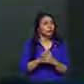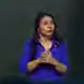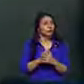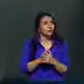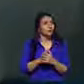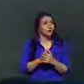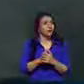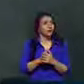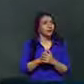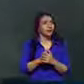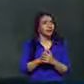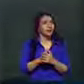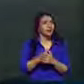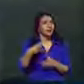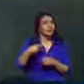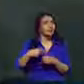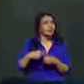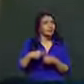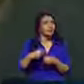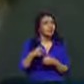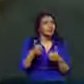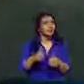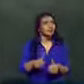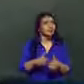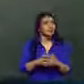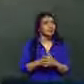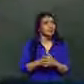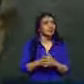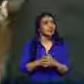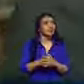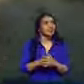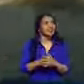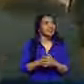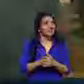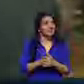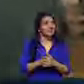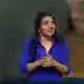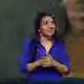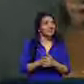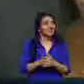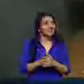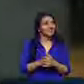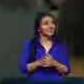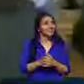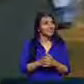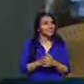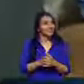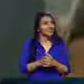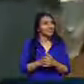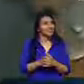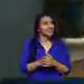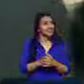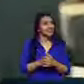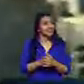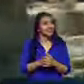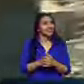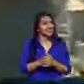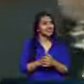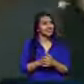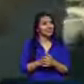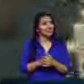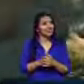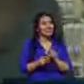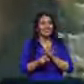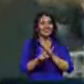participación ciudadana ha sido pues sin precedentes. Muy buenas noches, presidente. Le estoy un poco